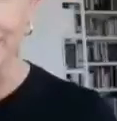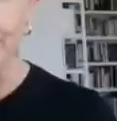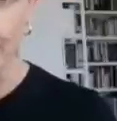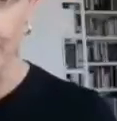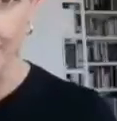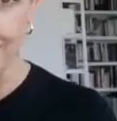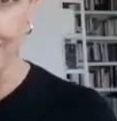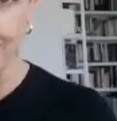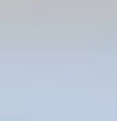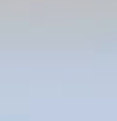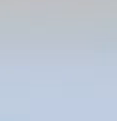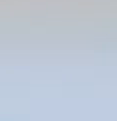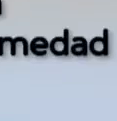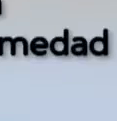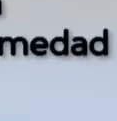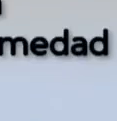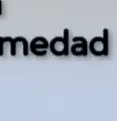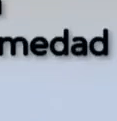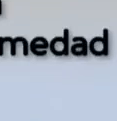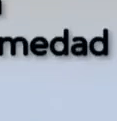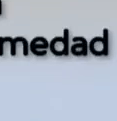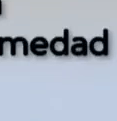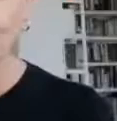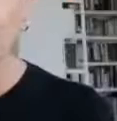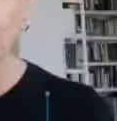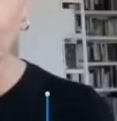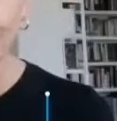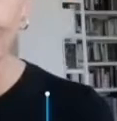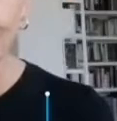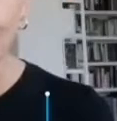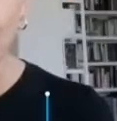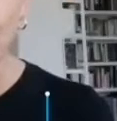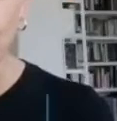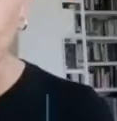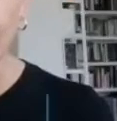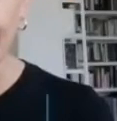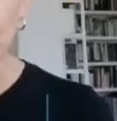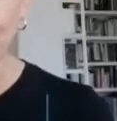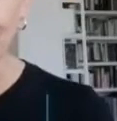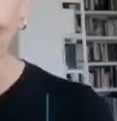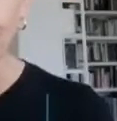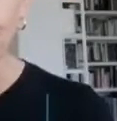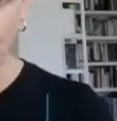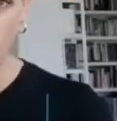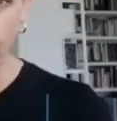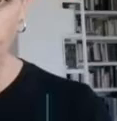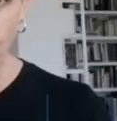De noticias falsas. A la enfermedad. Protégete.